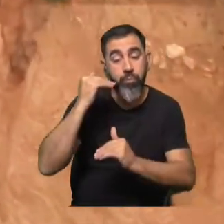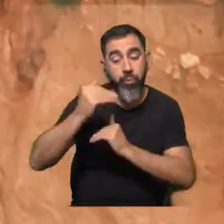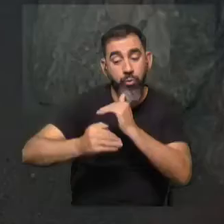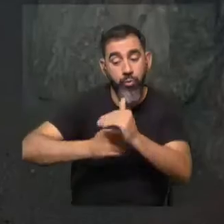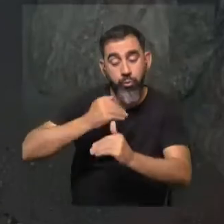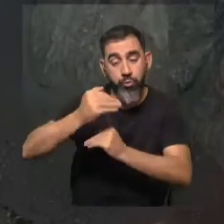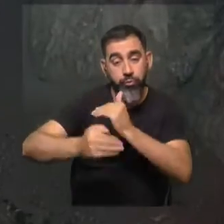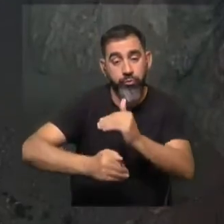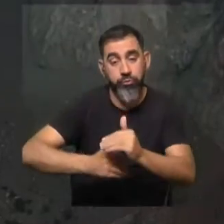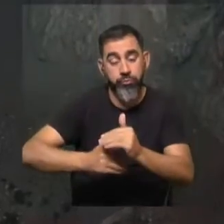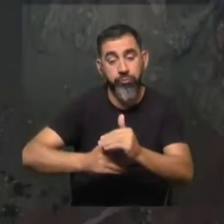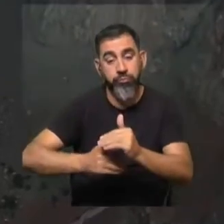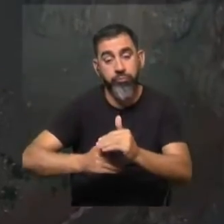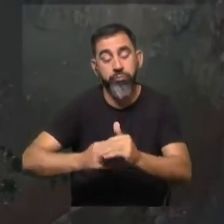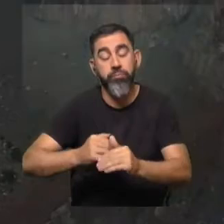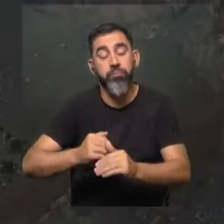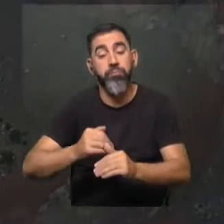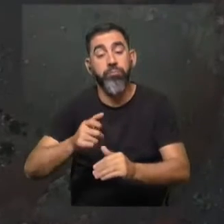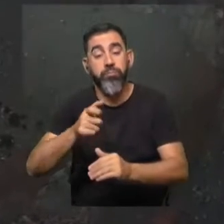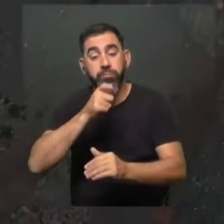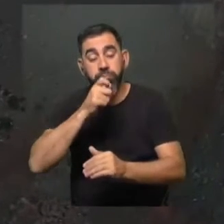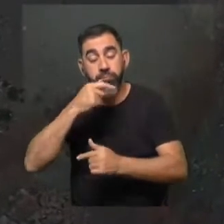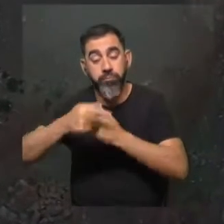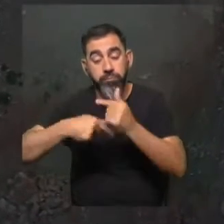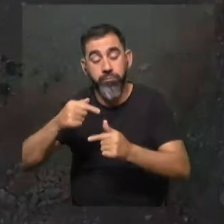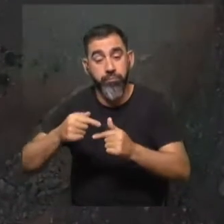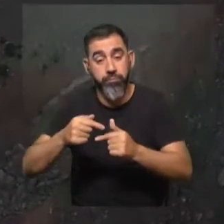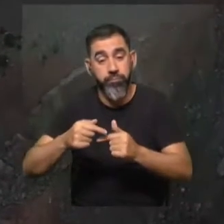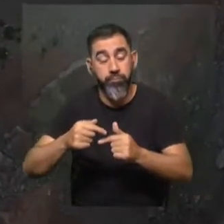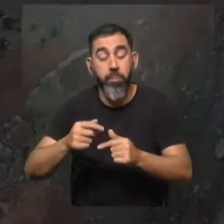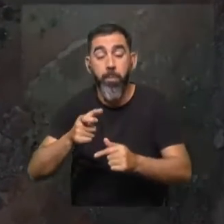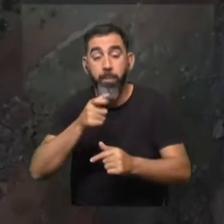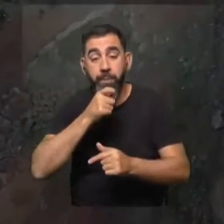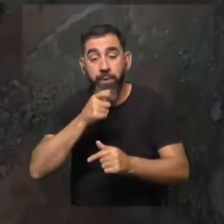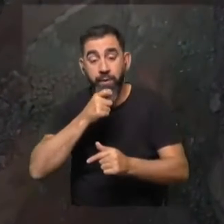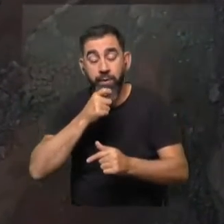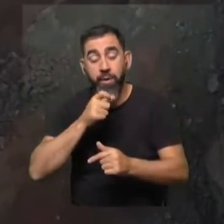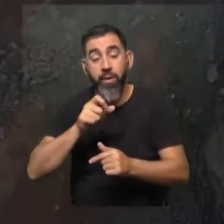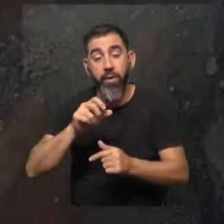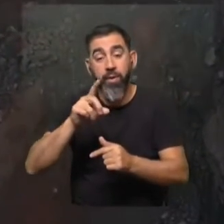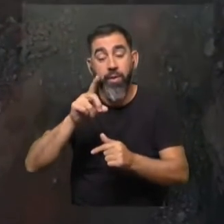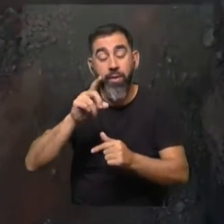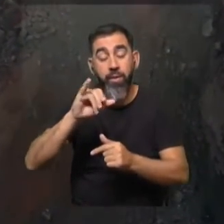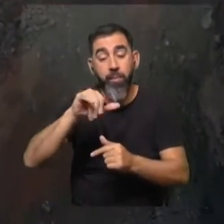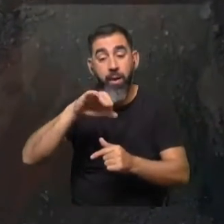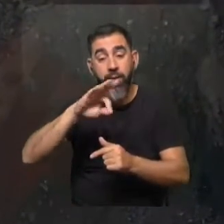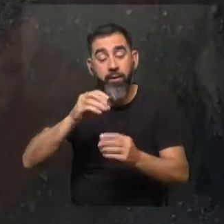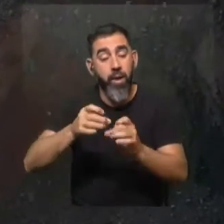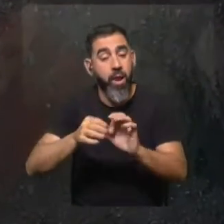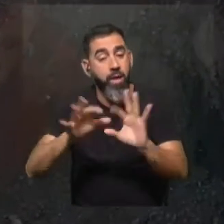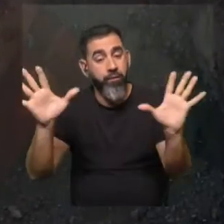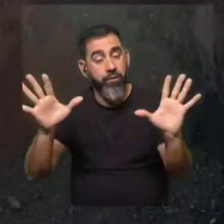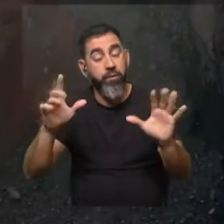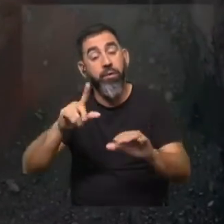de digamos, meteorización de la kimberlita, de esta roca, el diamante se libera de la roca y